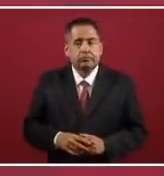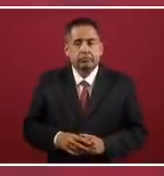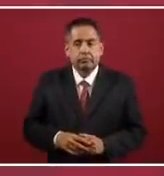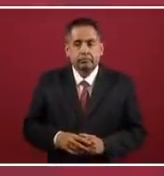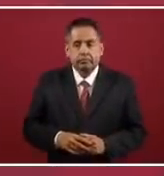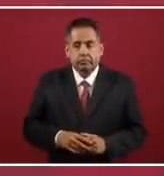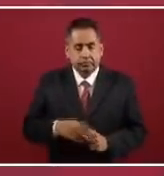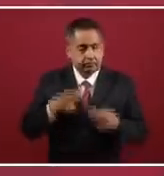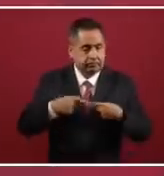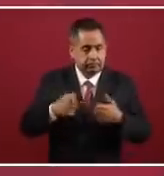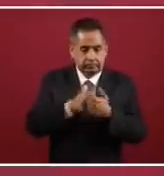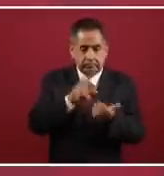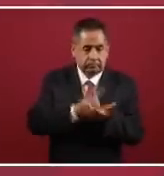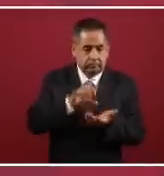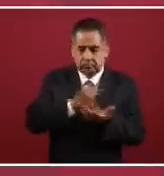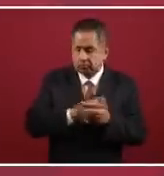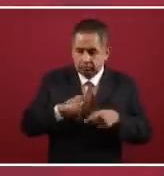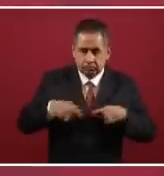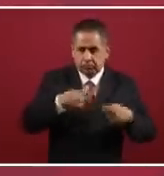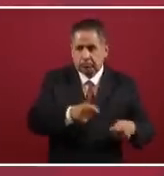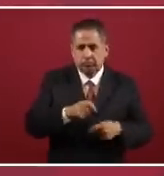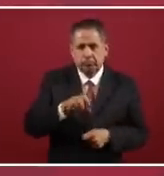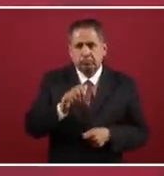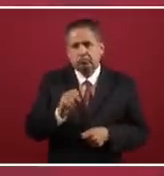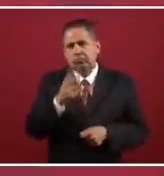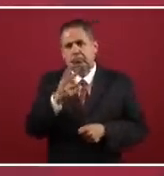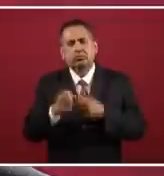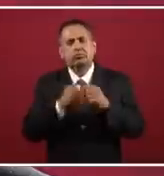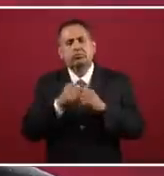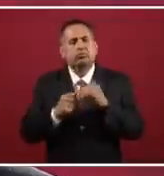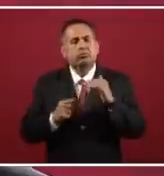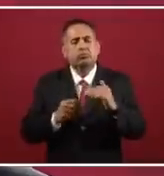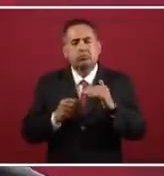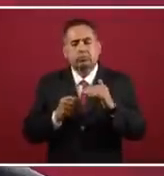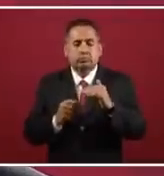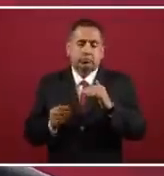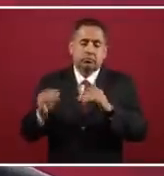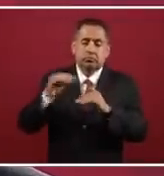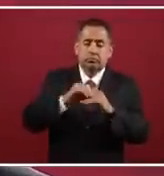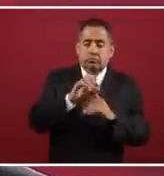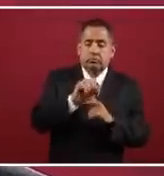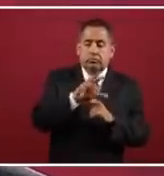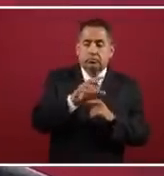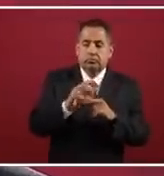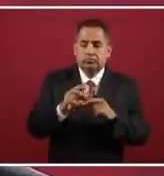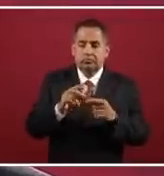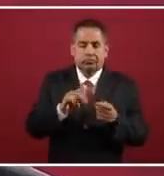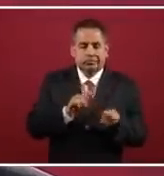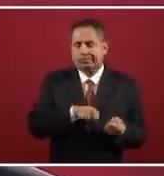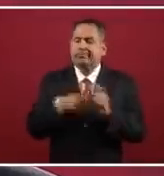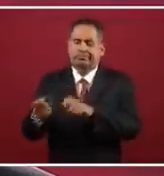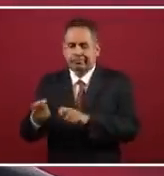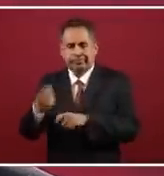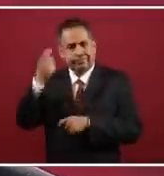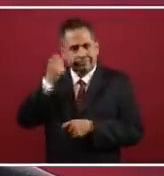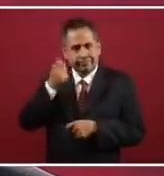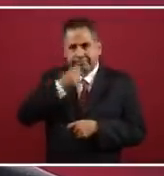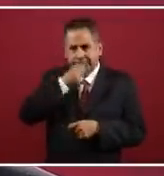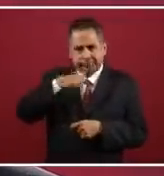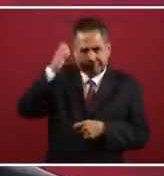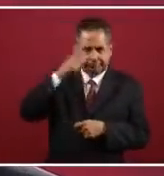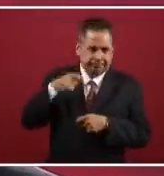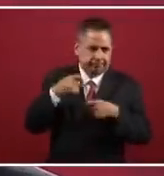a discapacitados. ¿Por qué hasta el 64? Porque ya 65 ya es el derecho a la pensión adulto